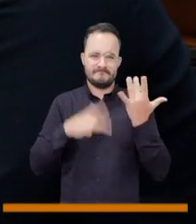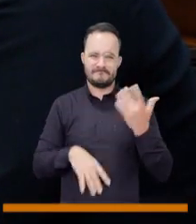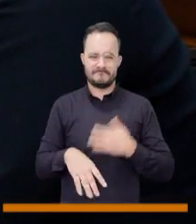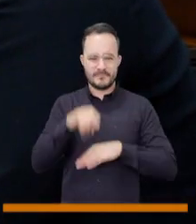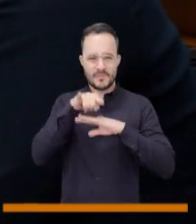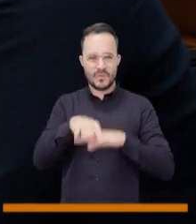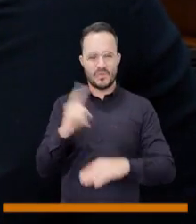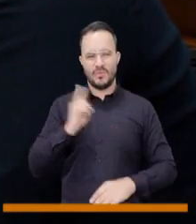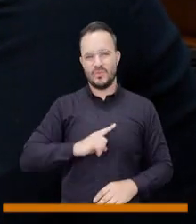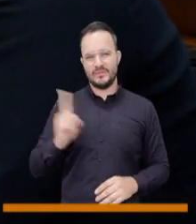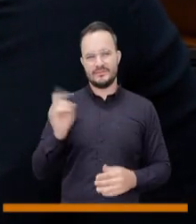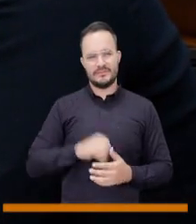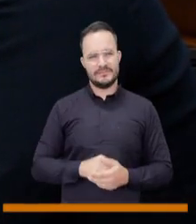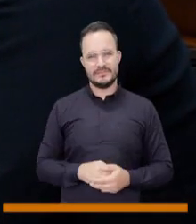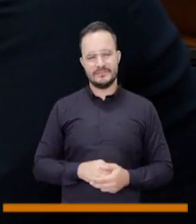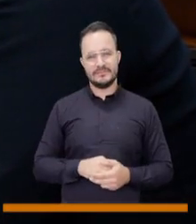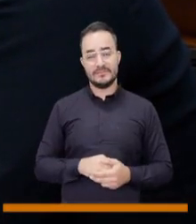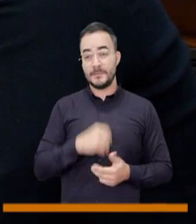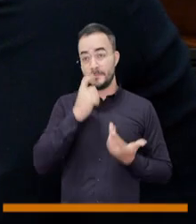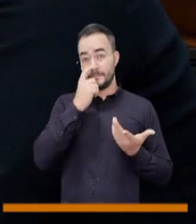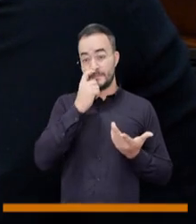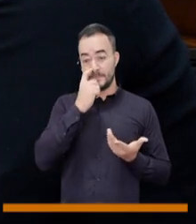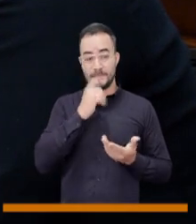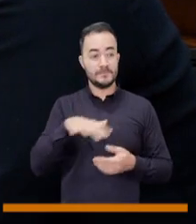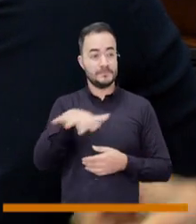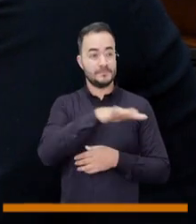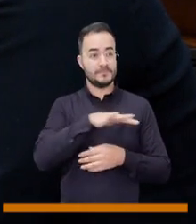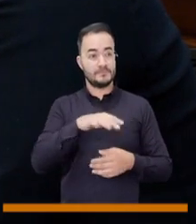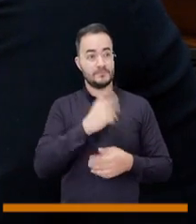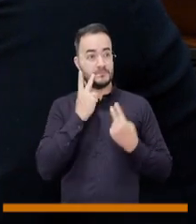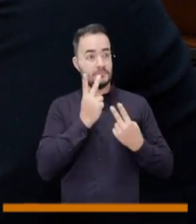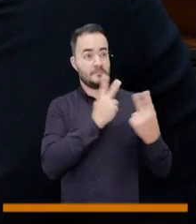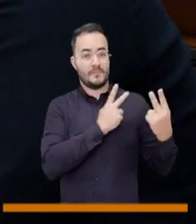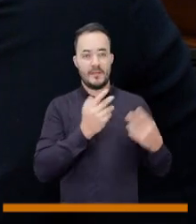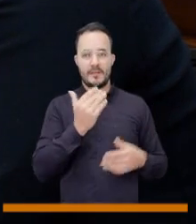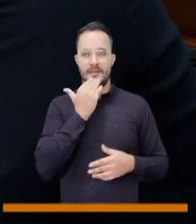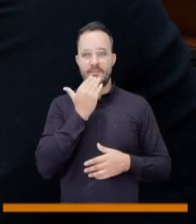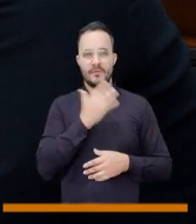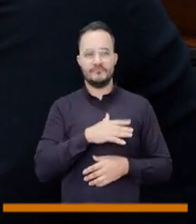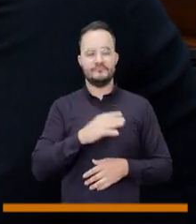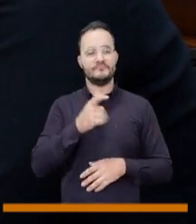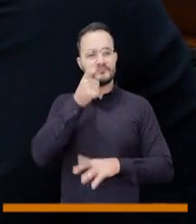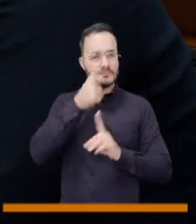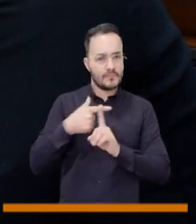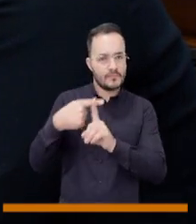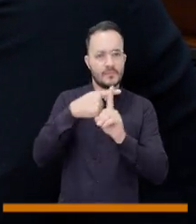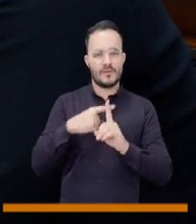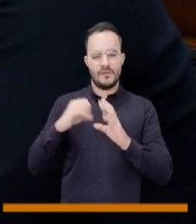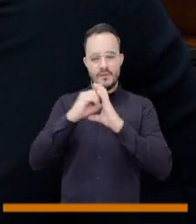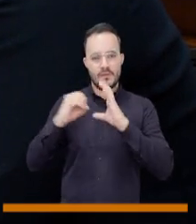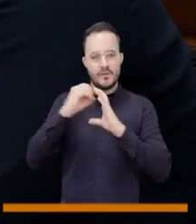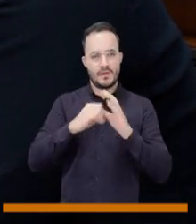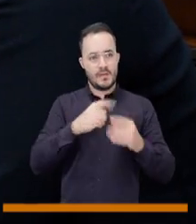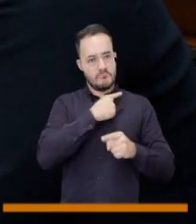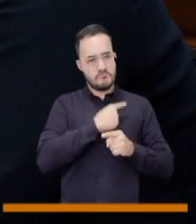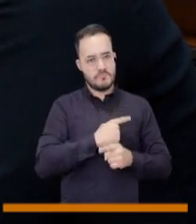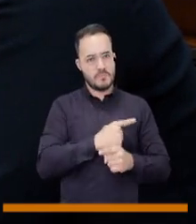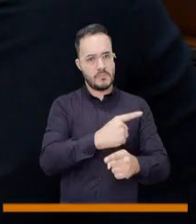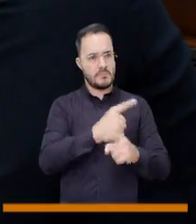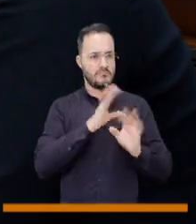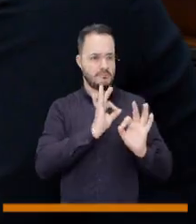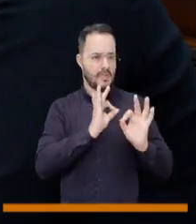político. Porque cuando las instituciones funcionan, por decir las IES en este caso, la Procuraduría,